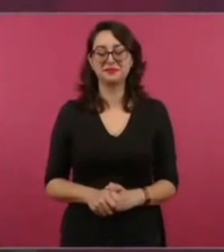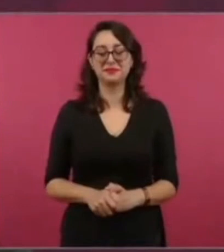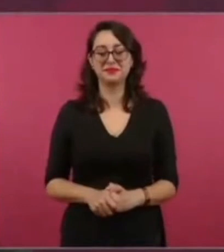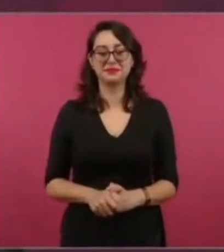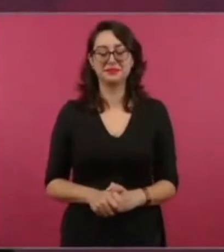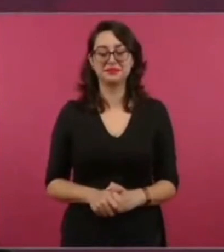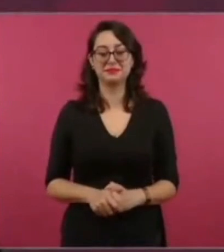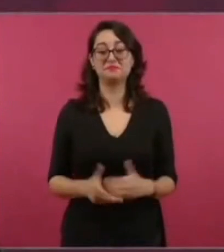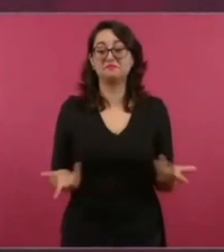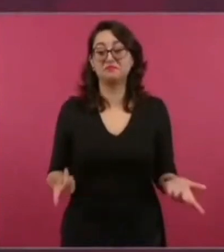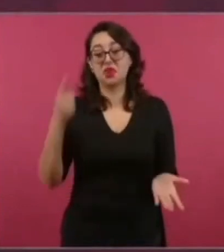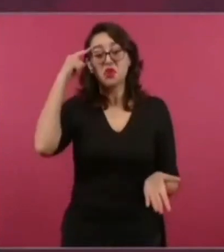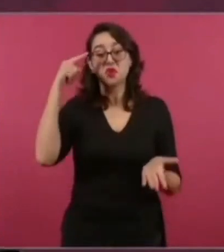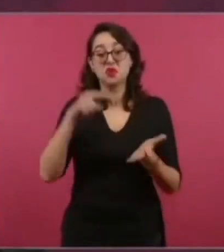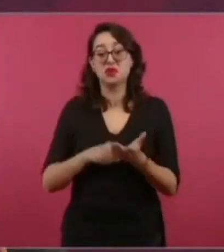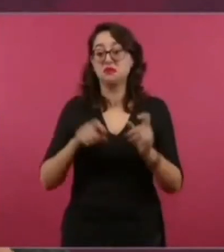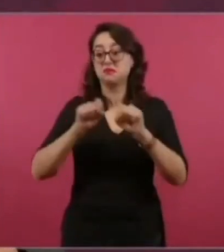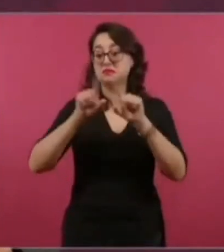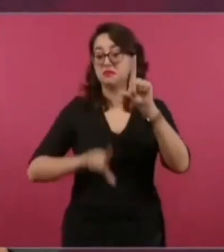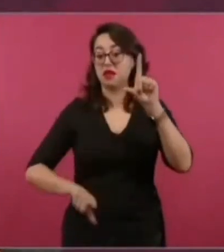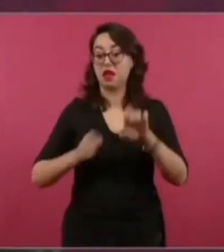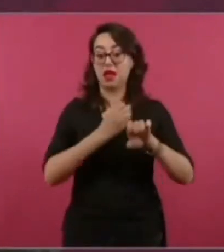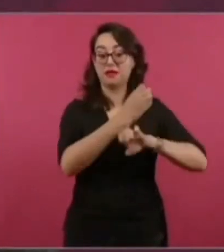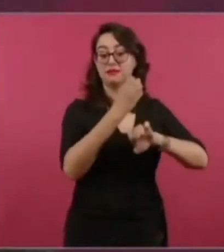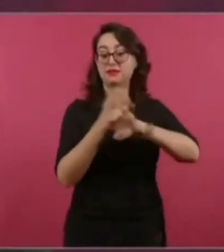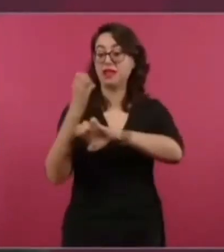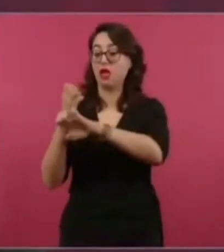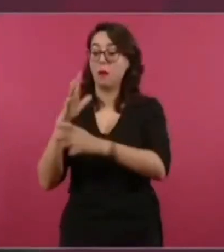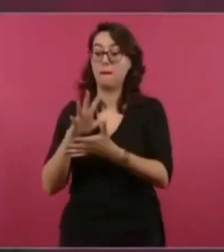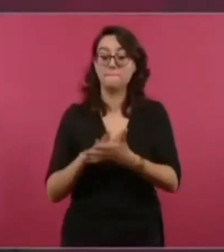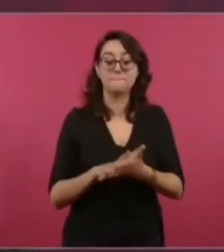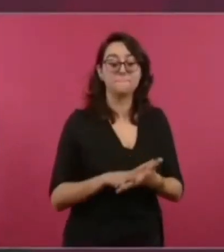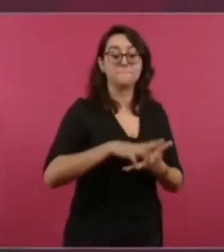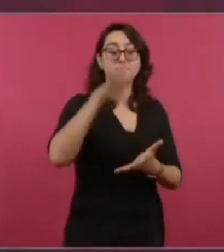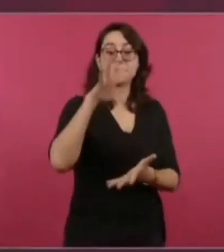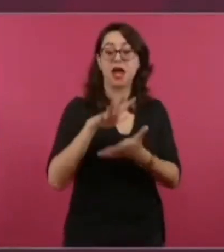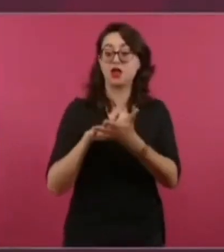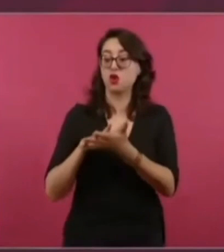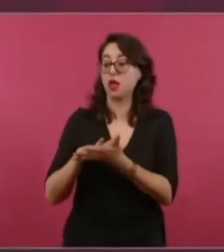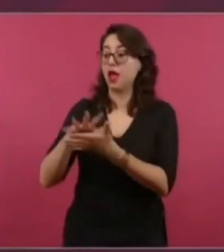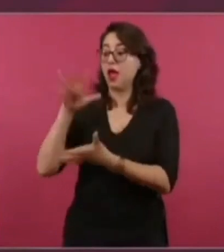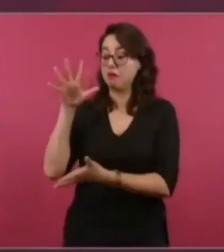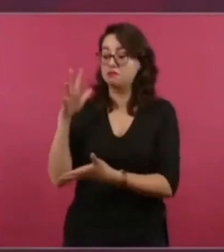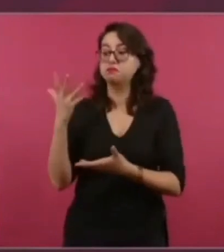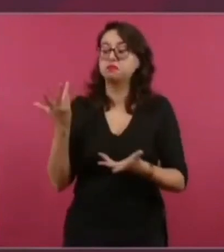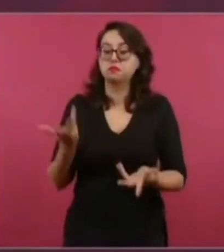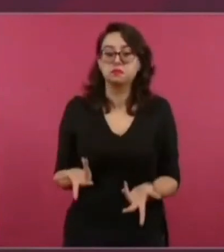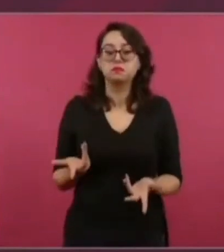Ya están distribuidos. En todo el país, bueno, si no hay amparos,